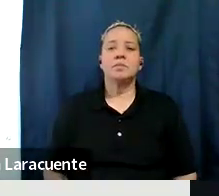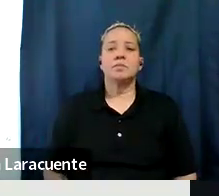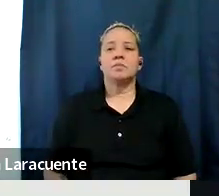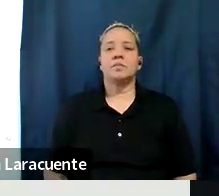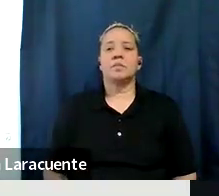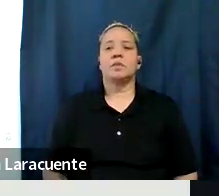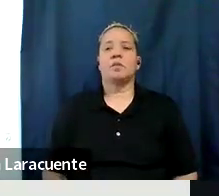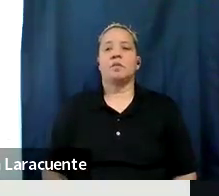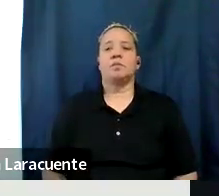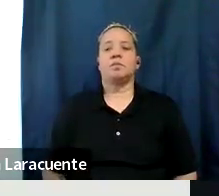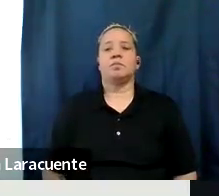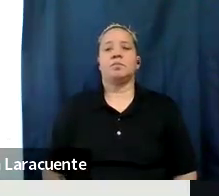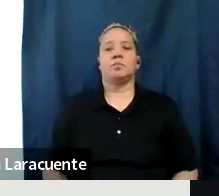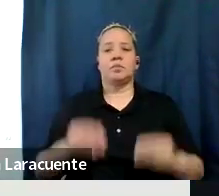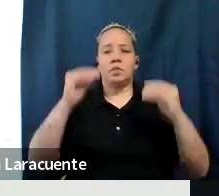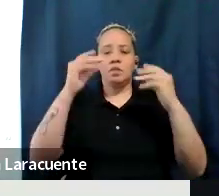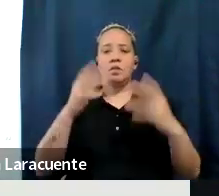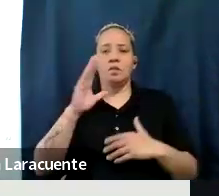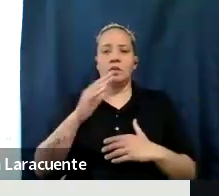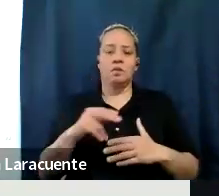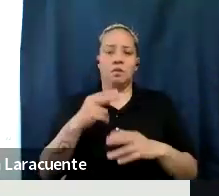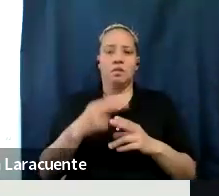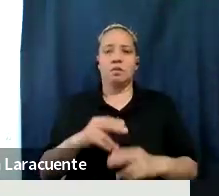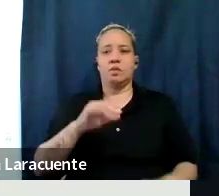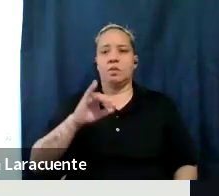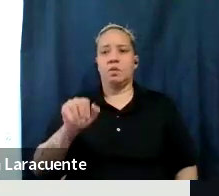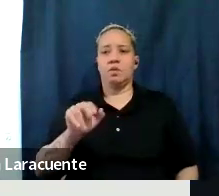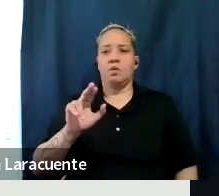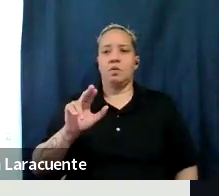Y ese profesor, que nunca se me olvidará su nombre, se llamaba Joaquín